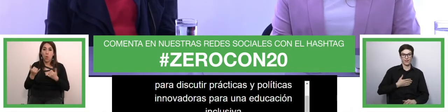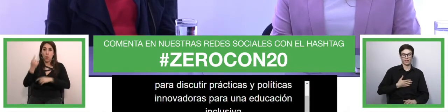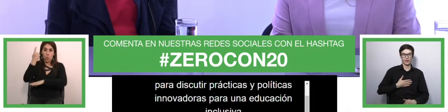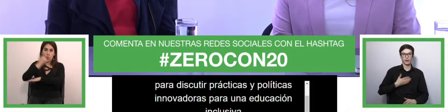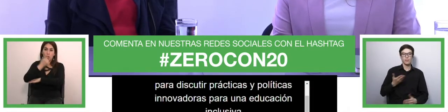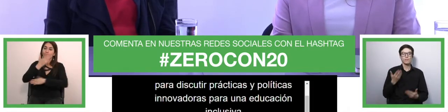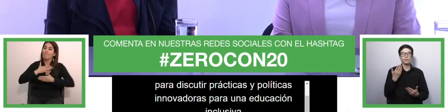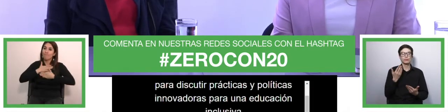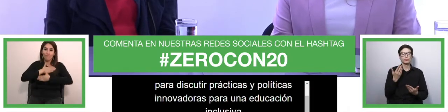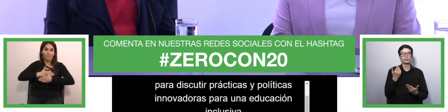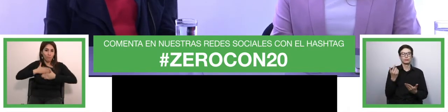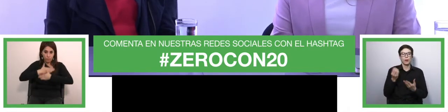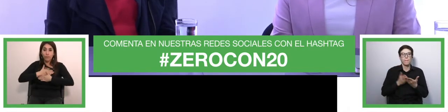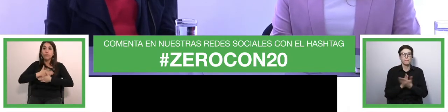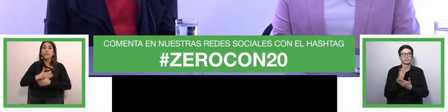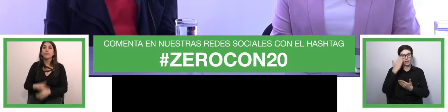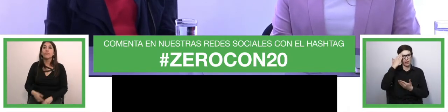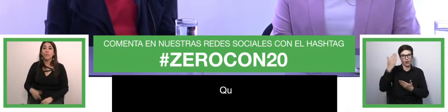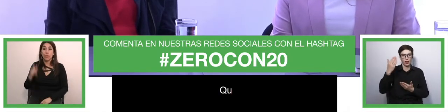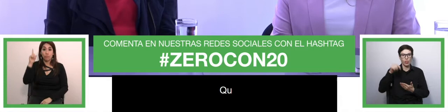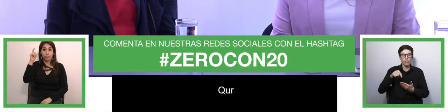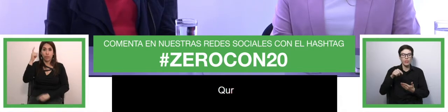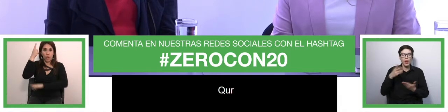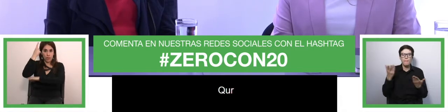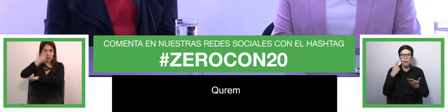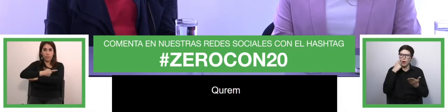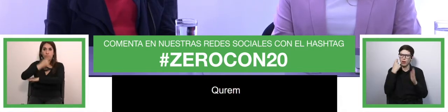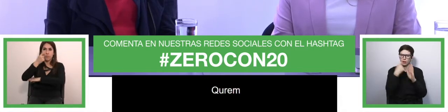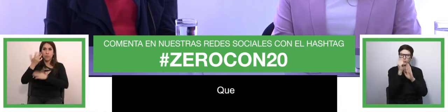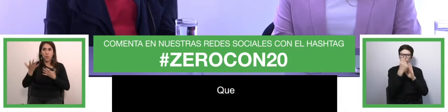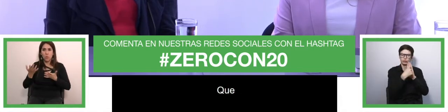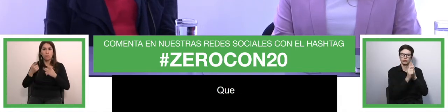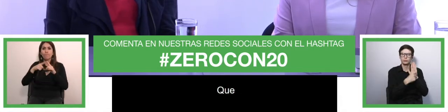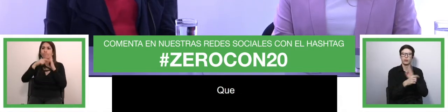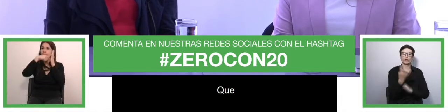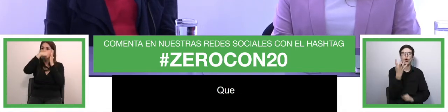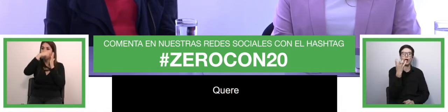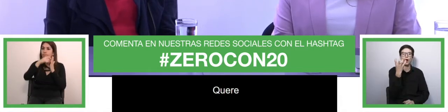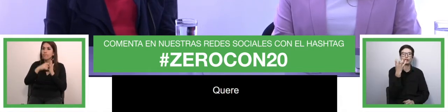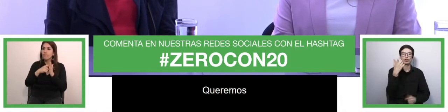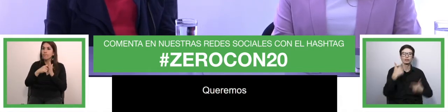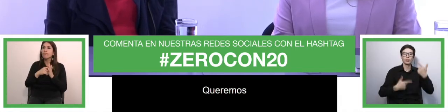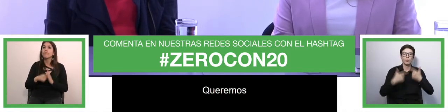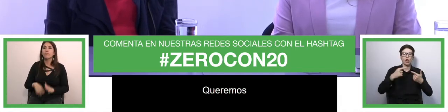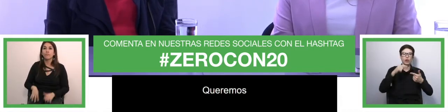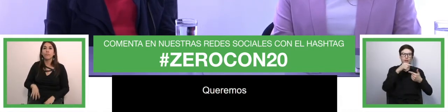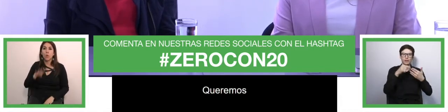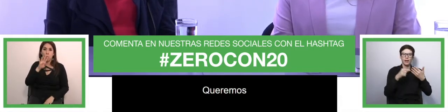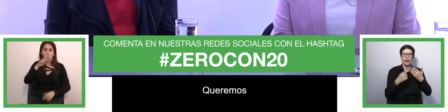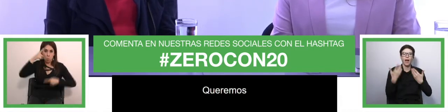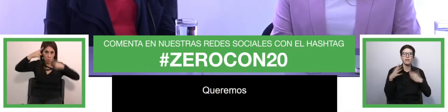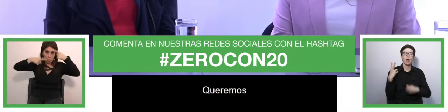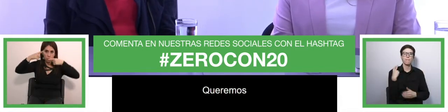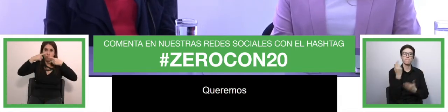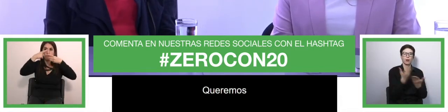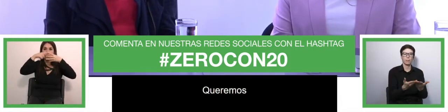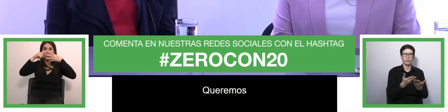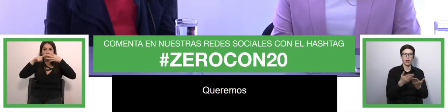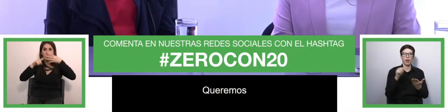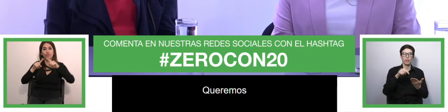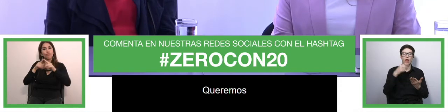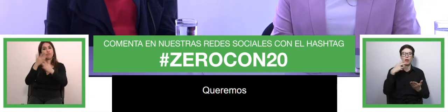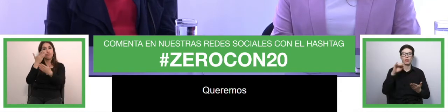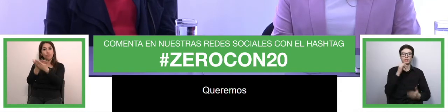reconocimiento a las 14 prácticas y políticas premiadas por Ciro Project en su convocatoria del año 2020